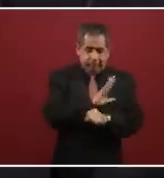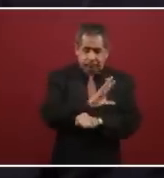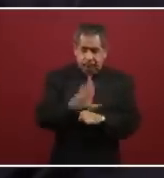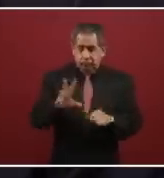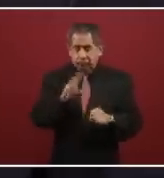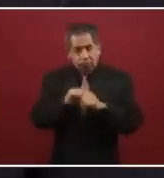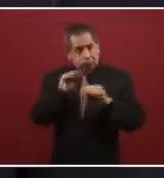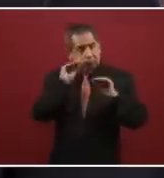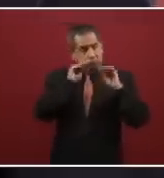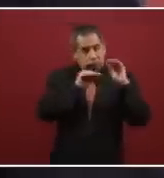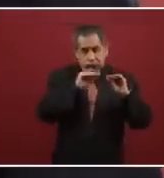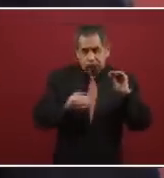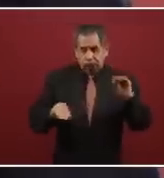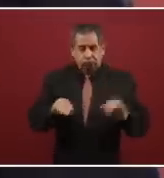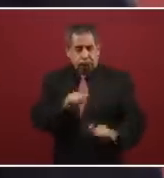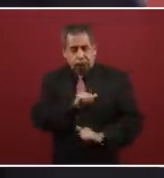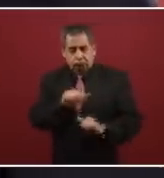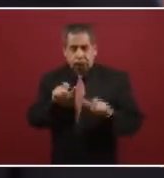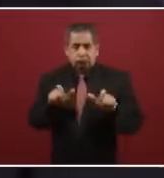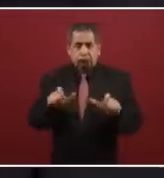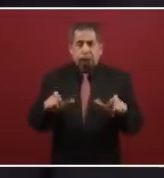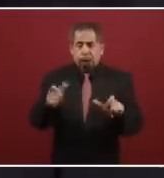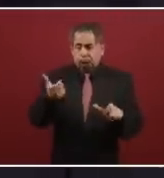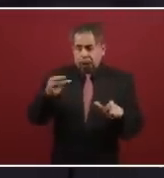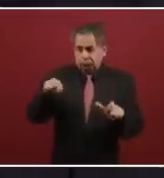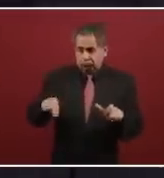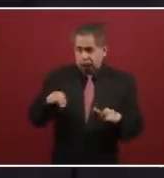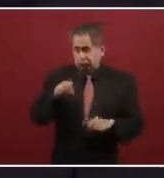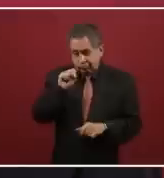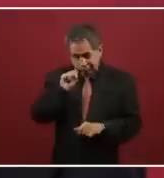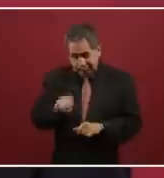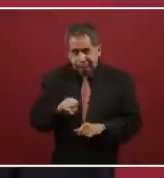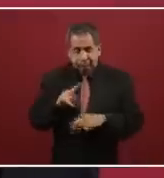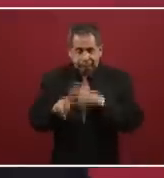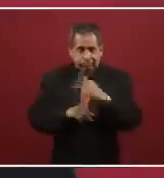y el número de elementos tiene que ver también